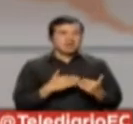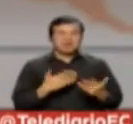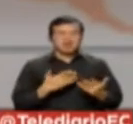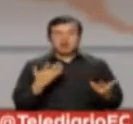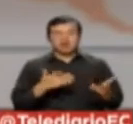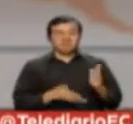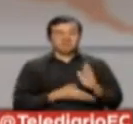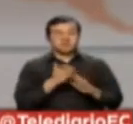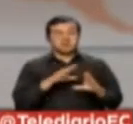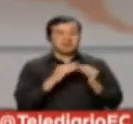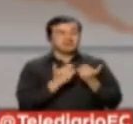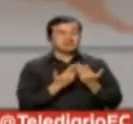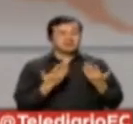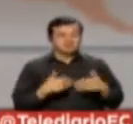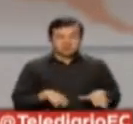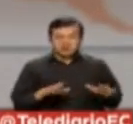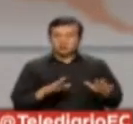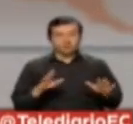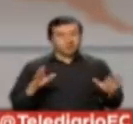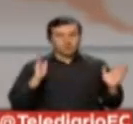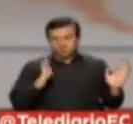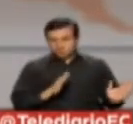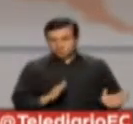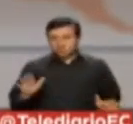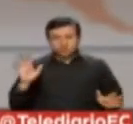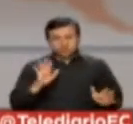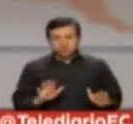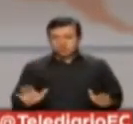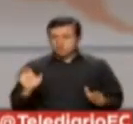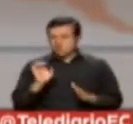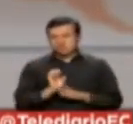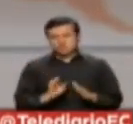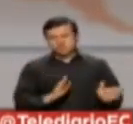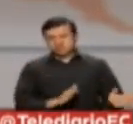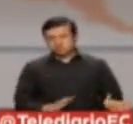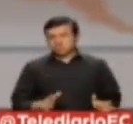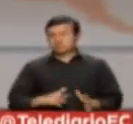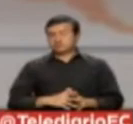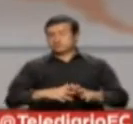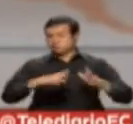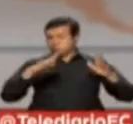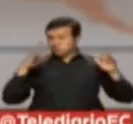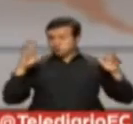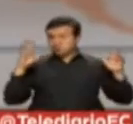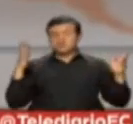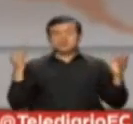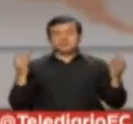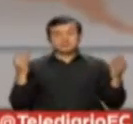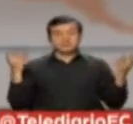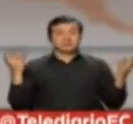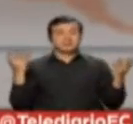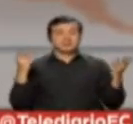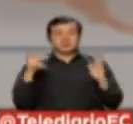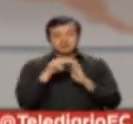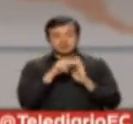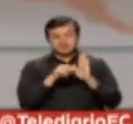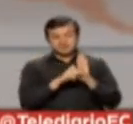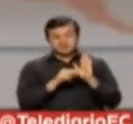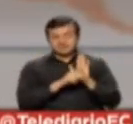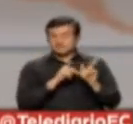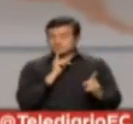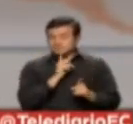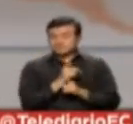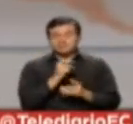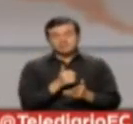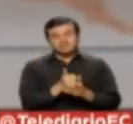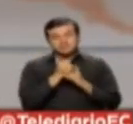solamente ir a clases es un órgano es la organización más grande del país del sistema educativo y justamente dentro de eso las regulaciones son elementos que